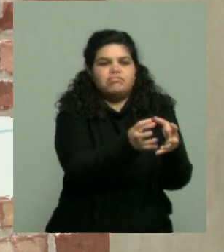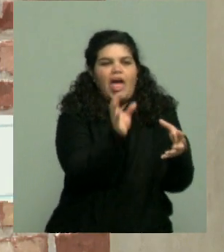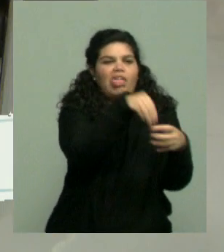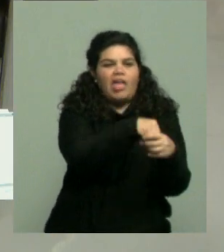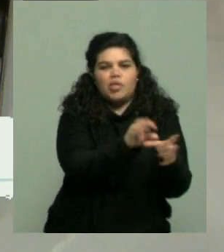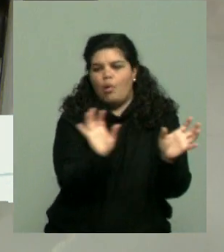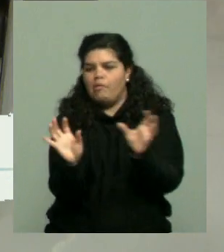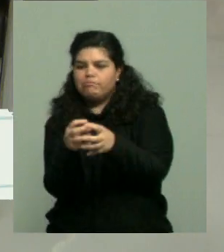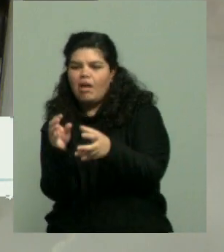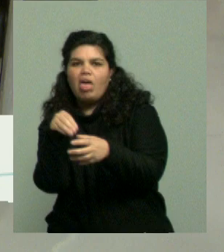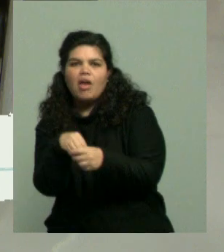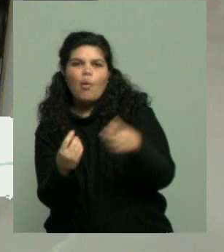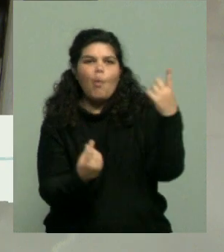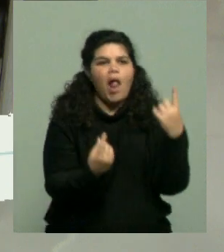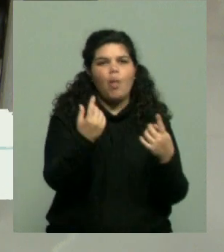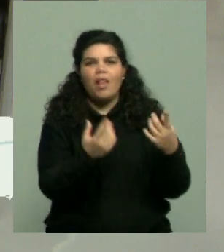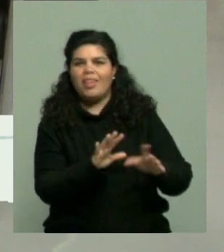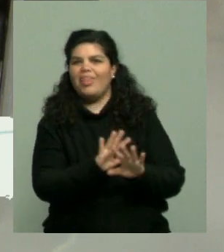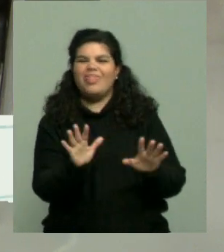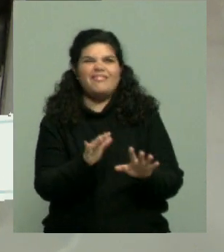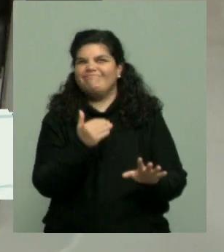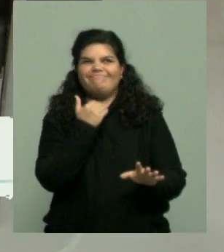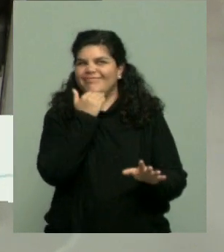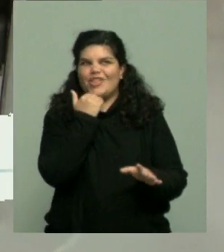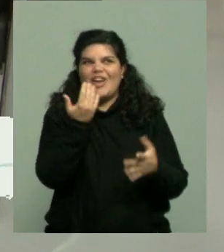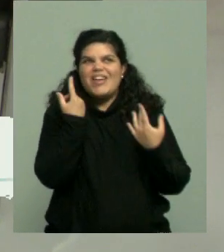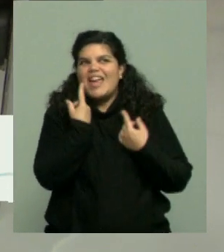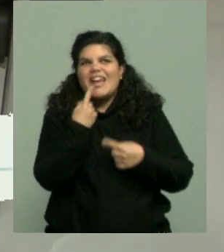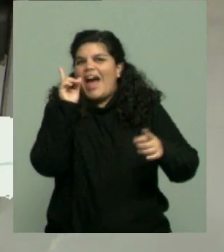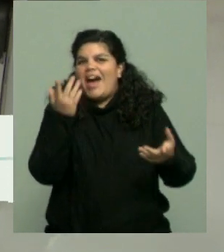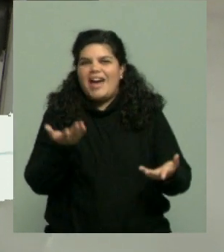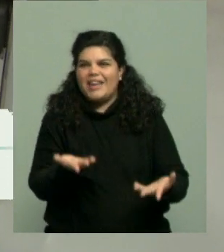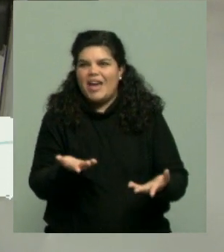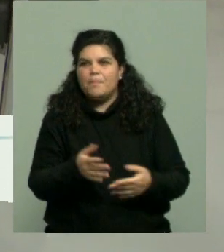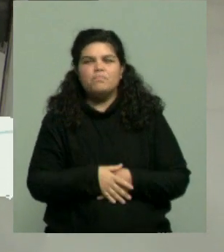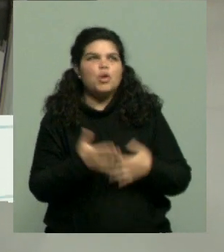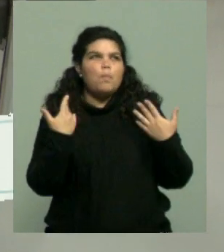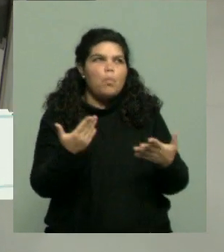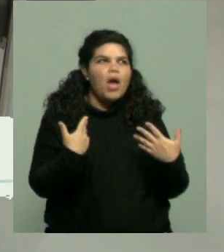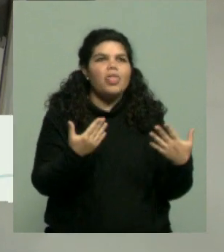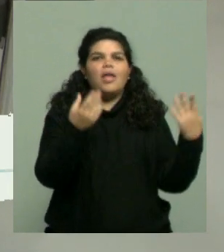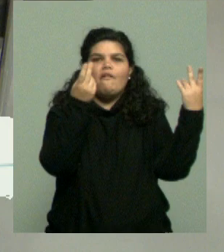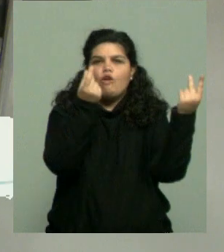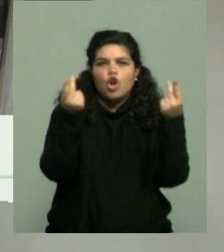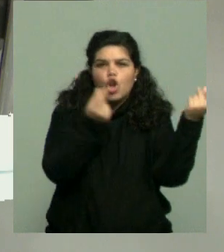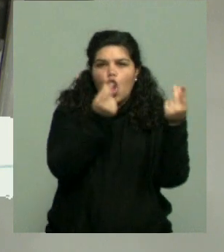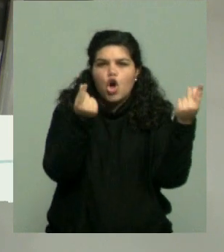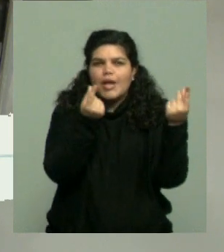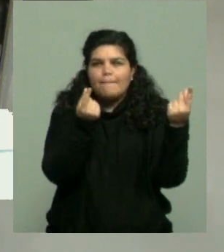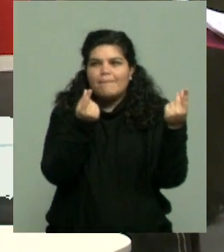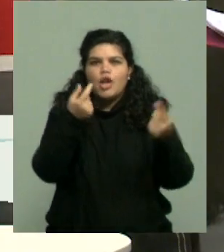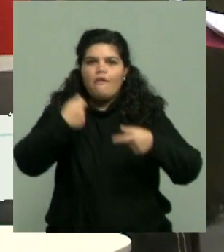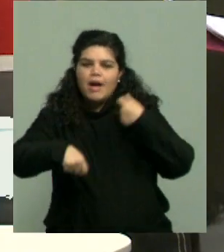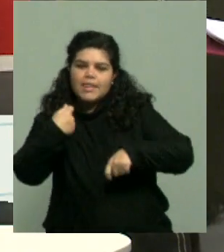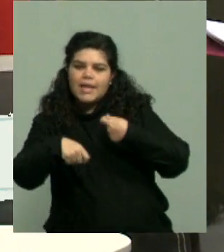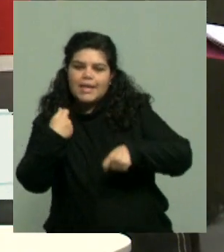Claro, porque pasa eso, que alguien trae una idea que podríamos decir que entra en el género del folclore, pero claro, con la batería ya lo